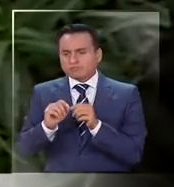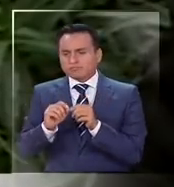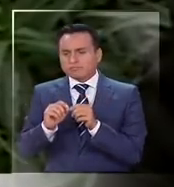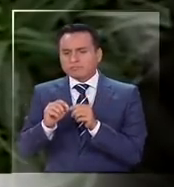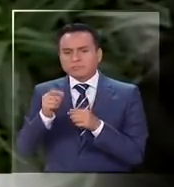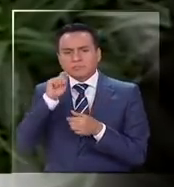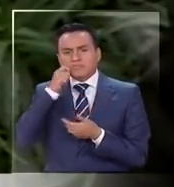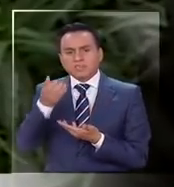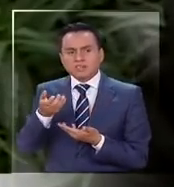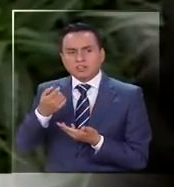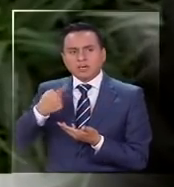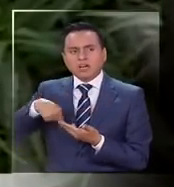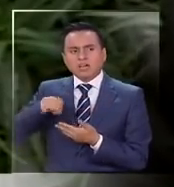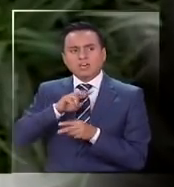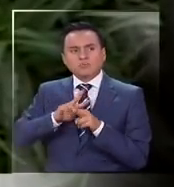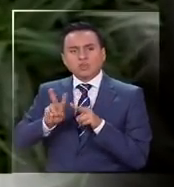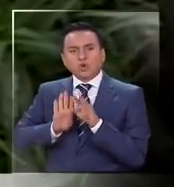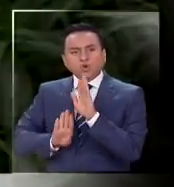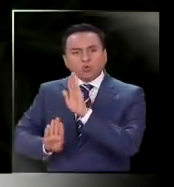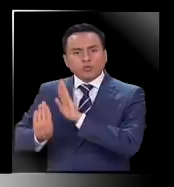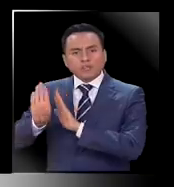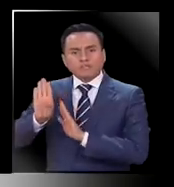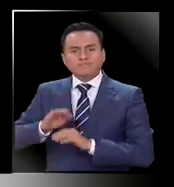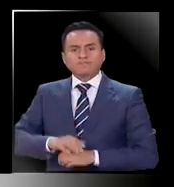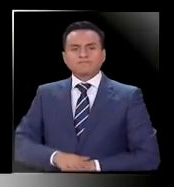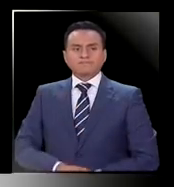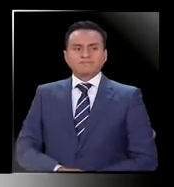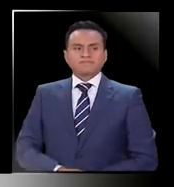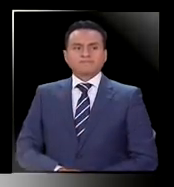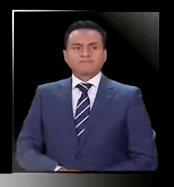y entonces hay que proceder con cuidado.